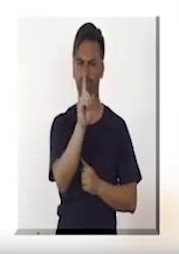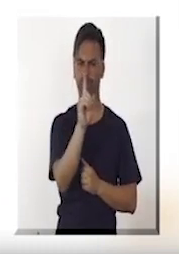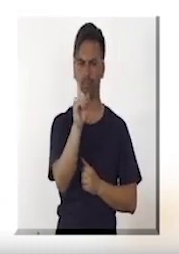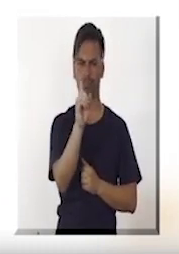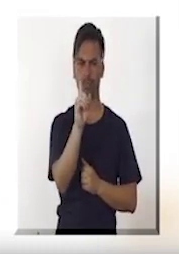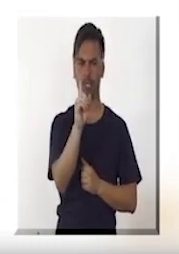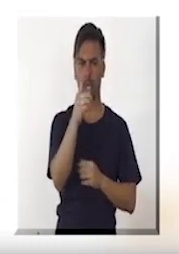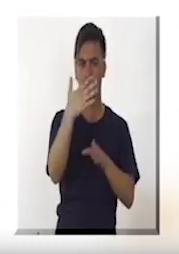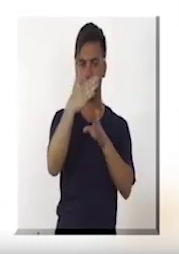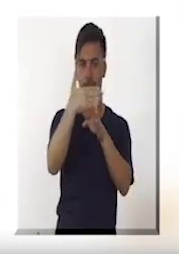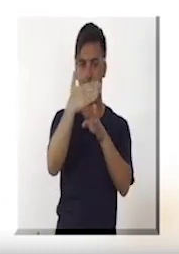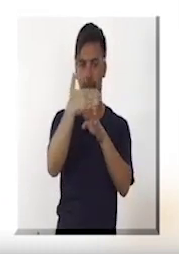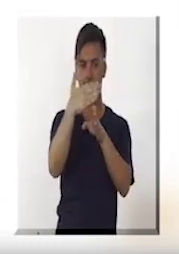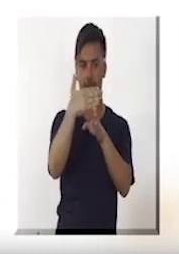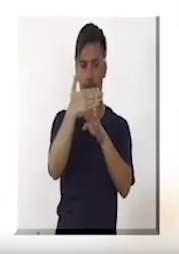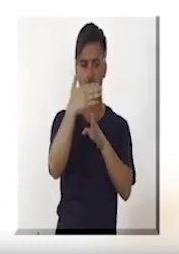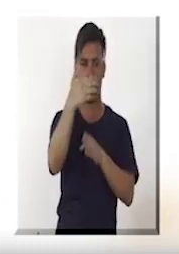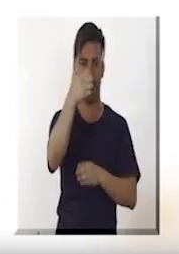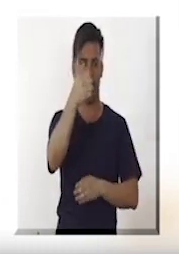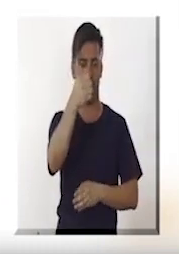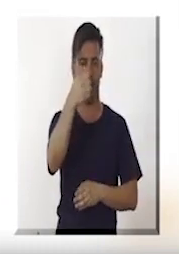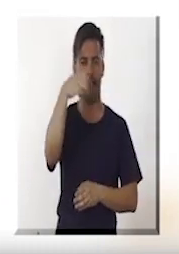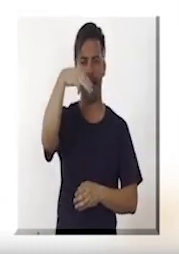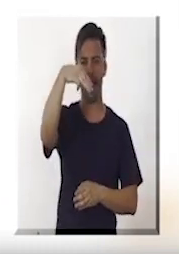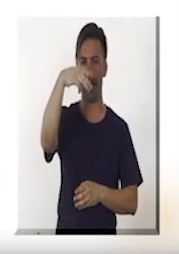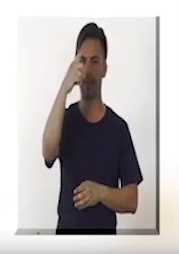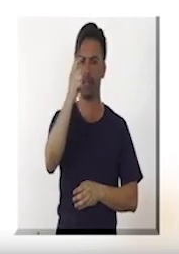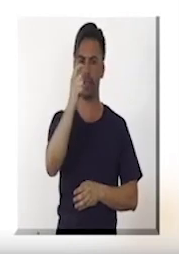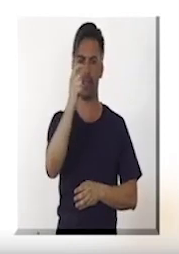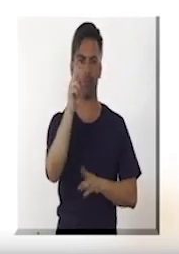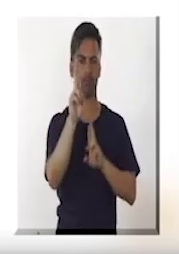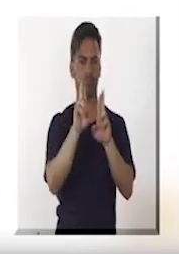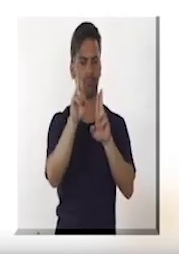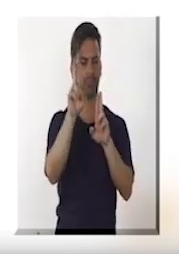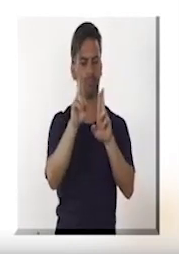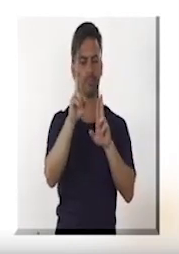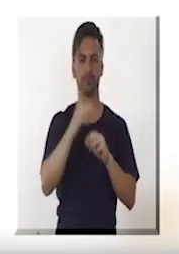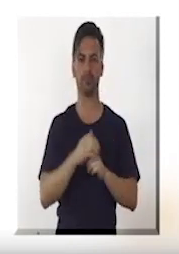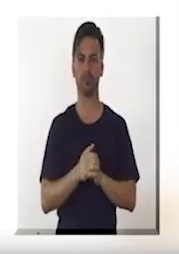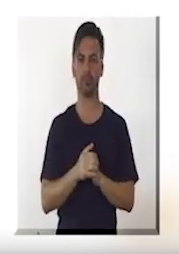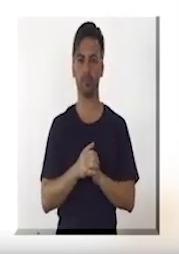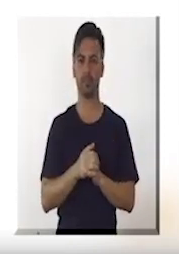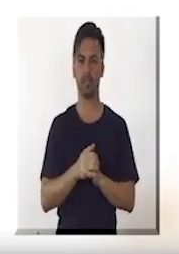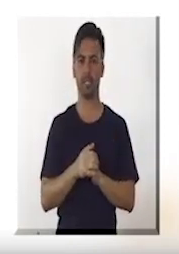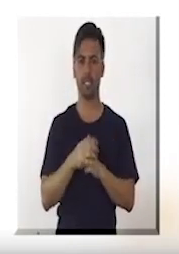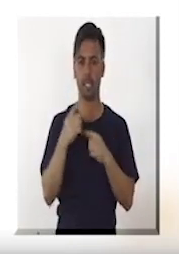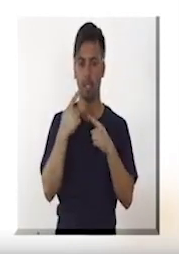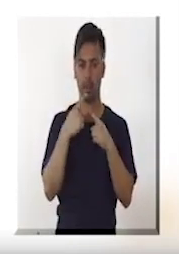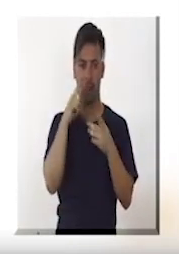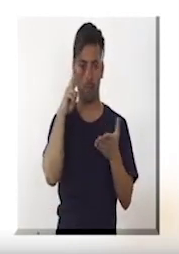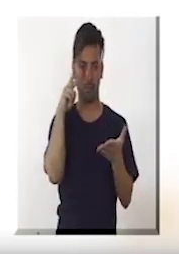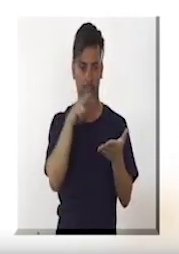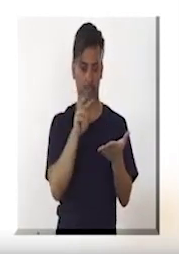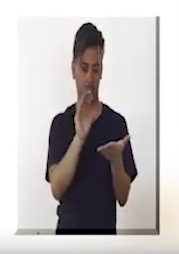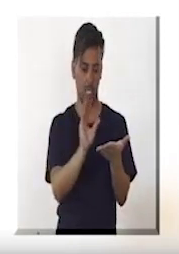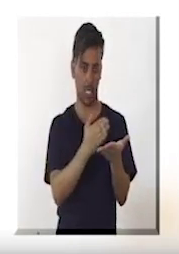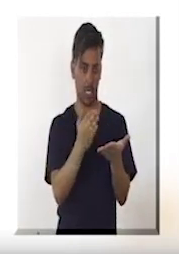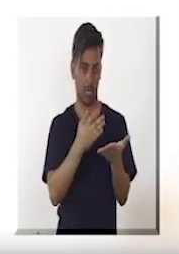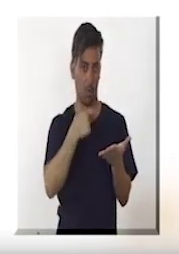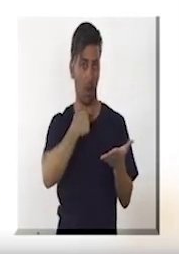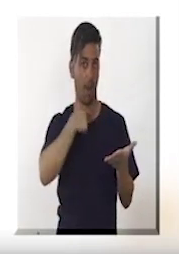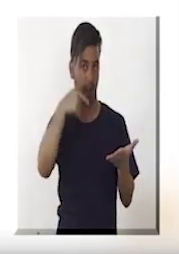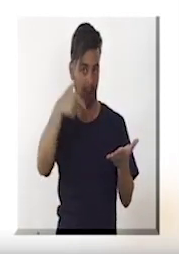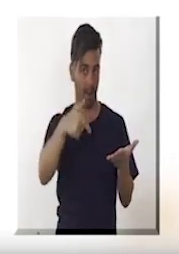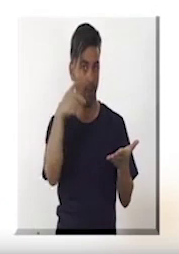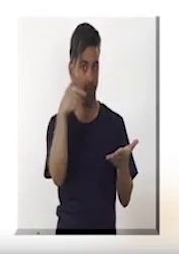que en la diapo te estoy enseñando, pero en tu libro de texto también aparecen los ejemplos. Observa